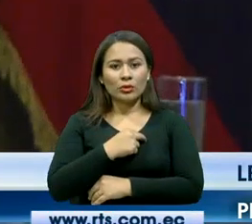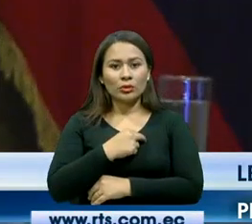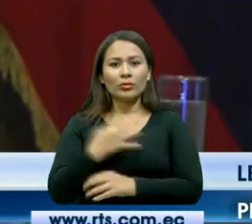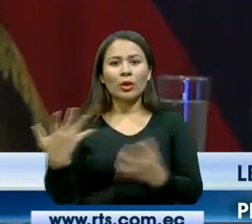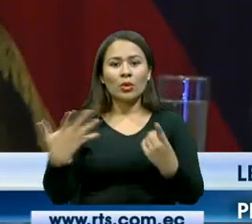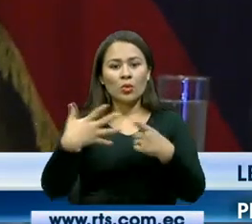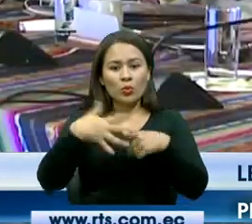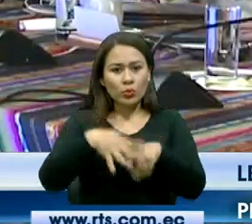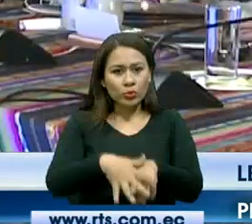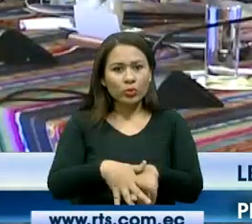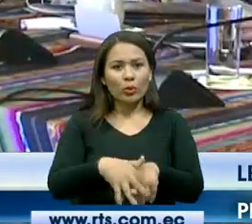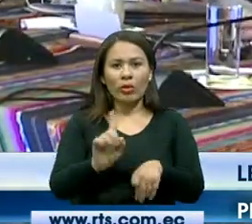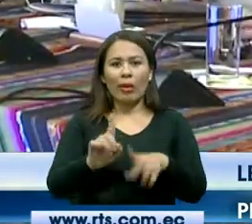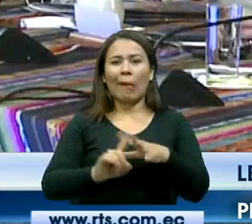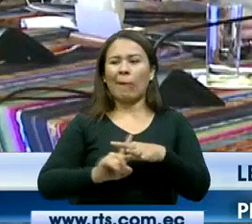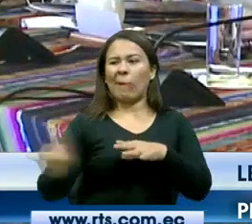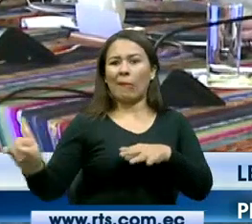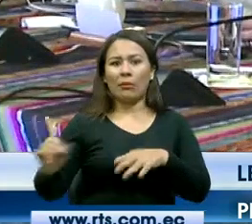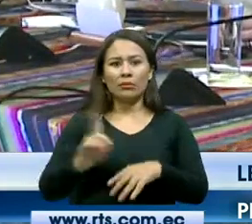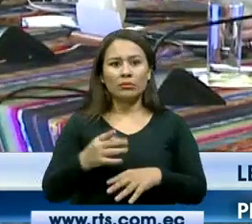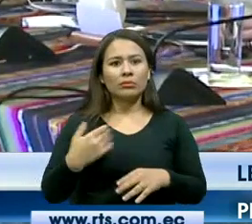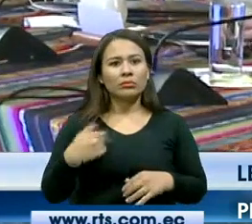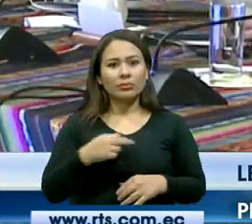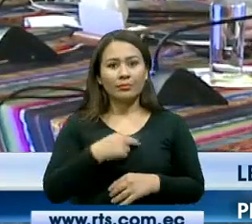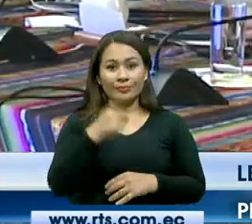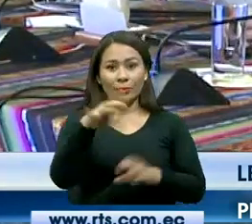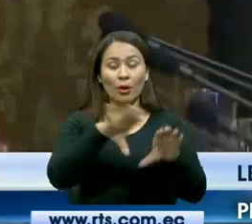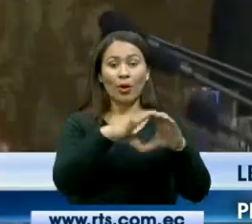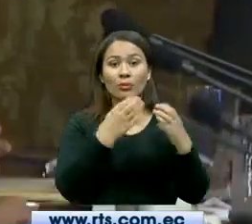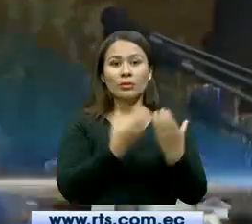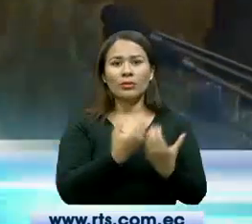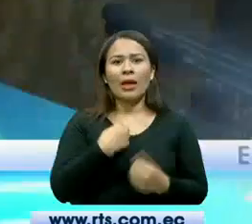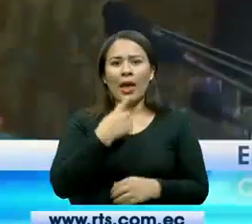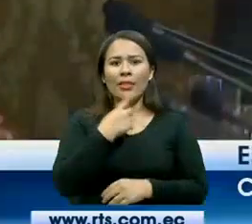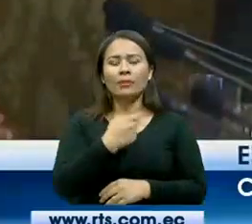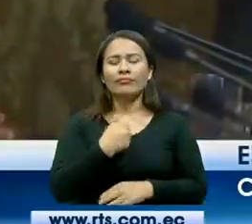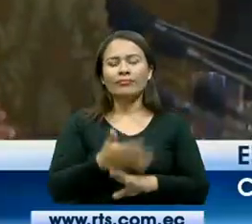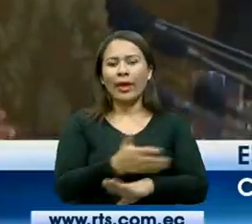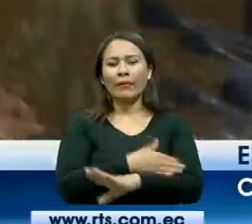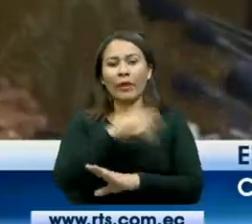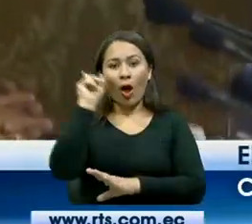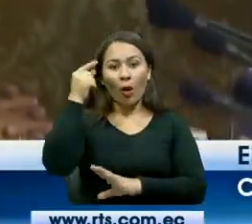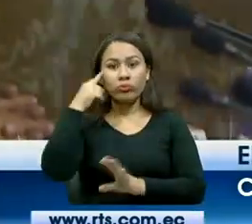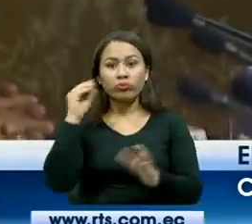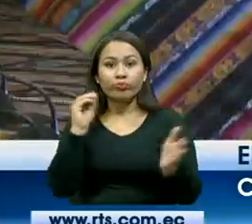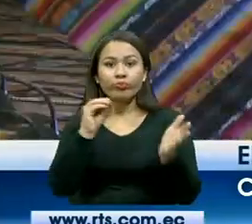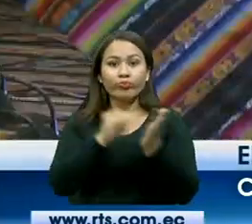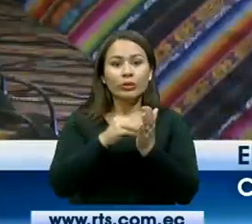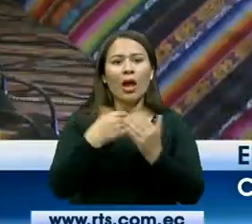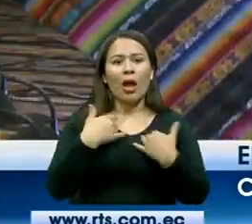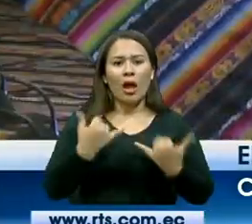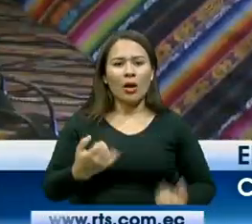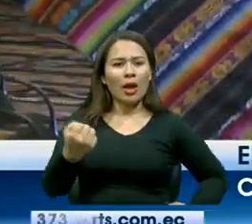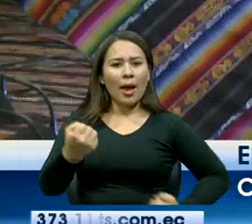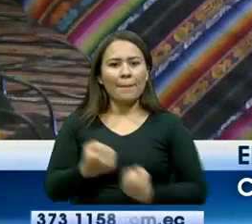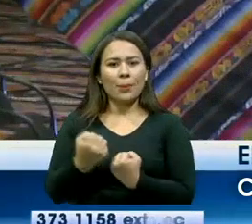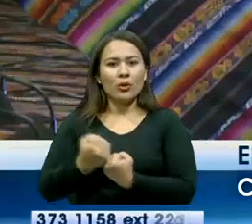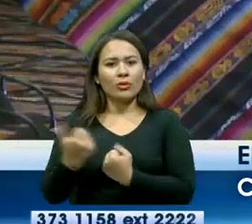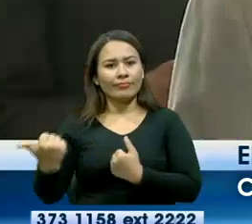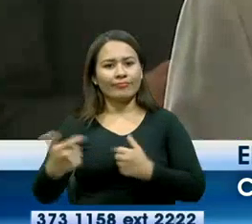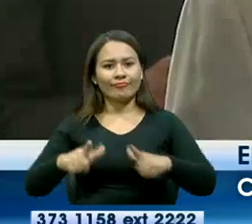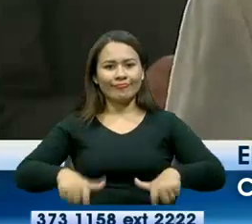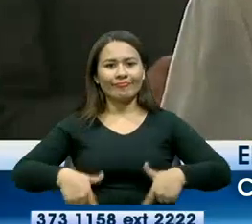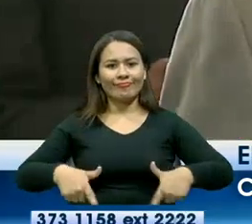no exclusivos. La CUT se mostraba incondicional al anterior gobierno cuando fue creada. Hoy su apoyo es a Lenín